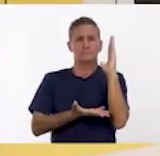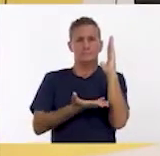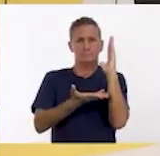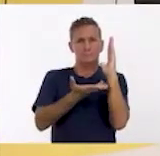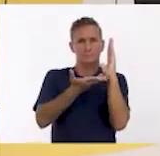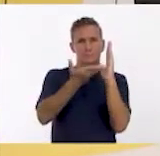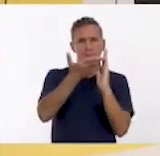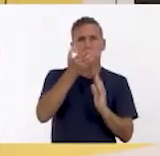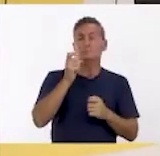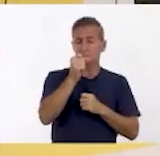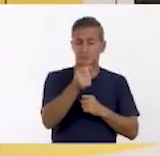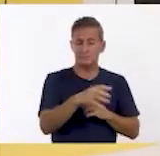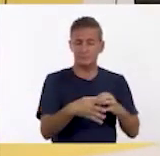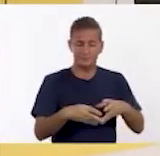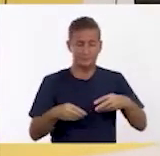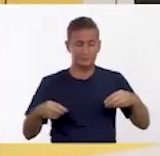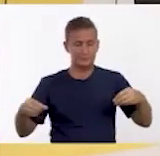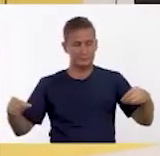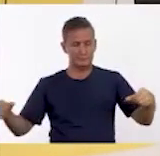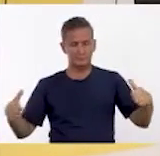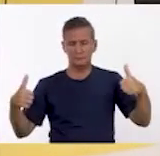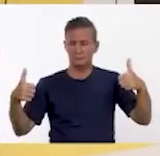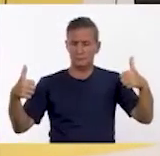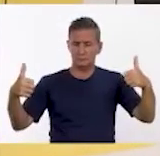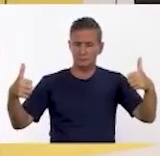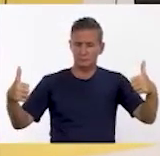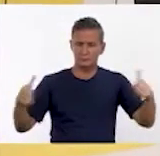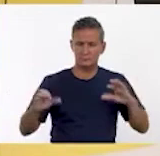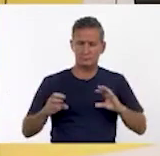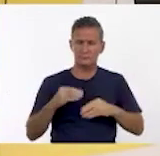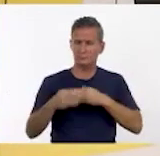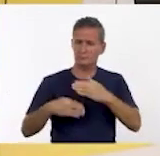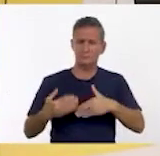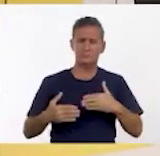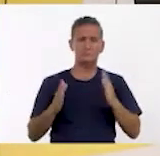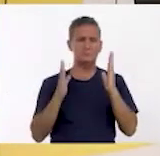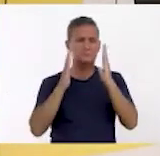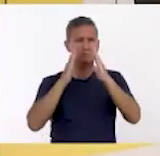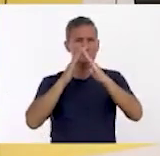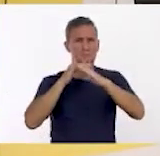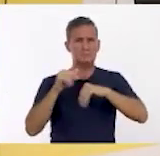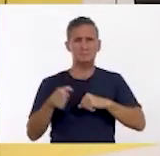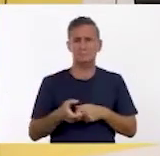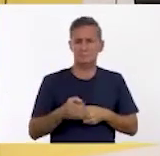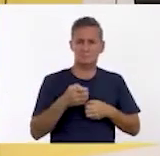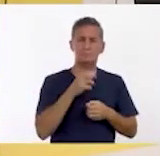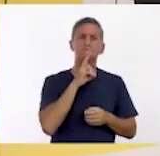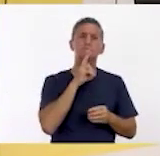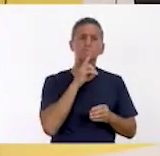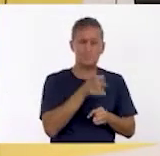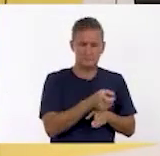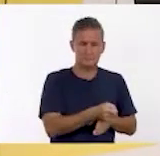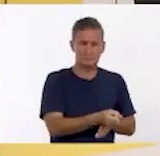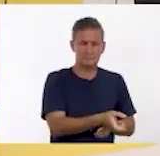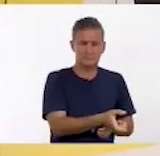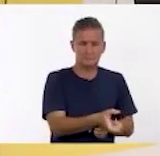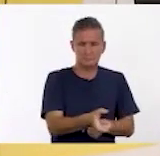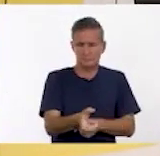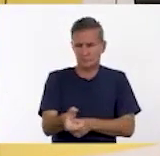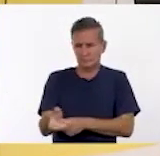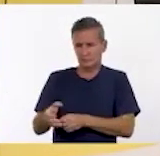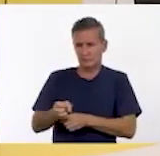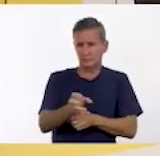a perder, que nuestros suelos se mantengan, se conserven, que se riegue con agua de buena calidad. Eso es una